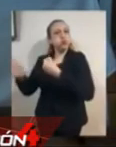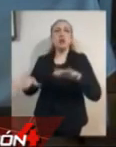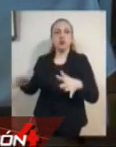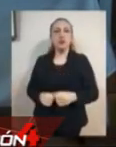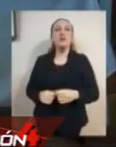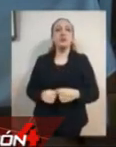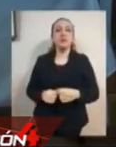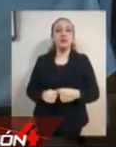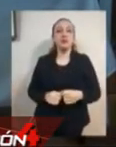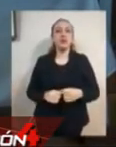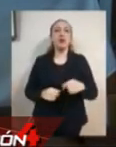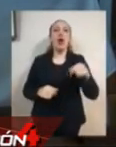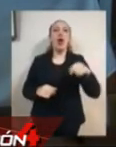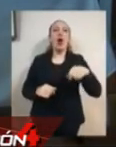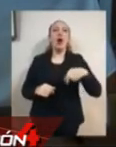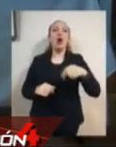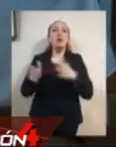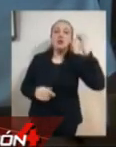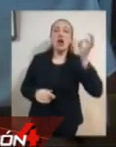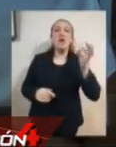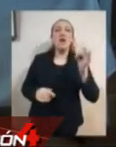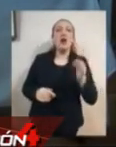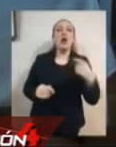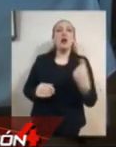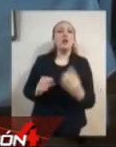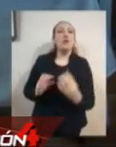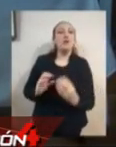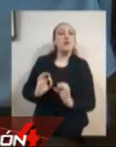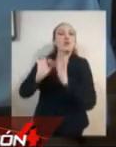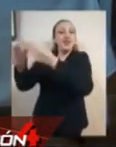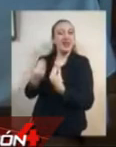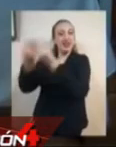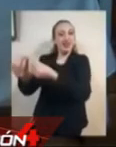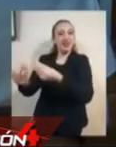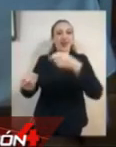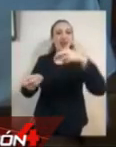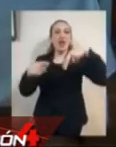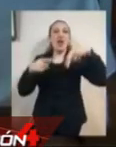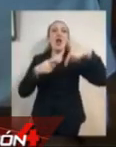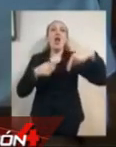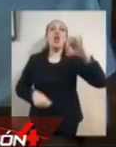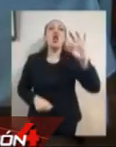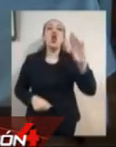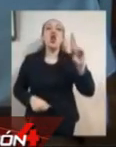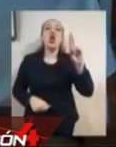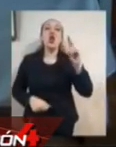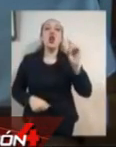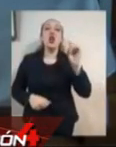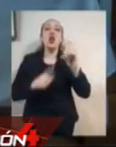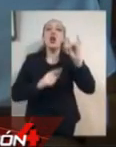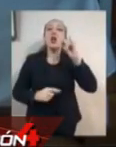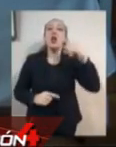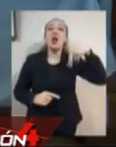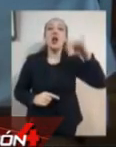entendemos que el forraje estará llegando a la zona de Ñorquinco aproximadamente el día martes. Un